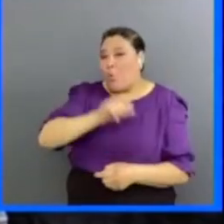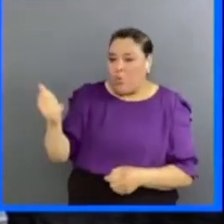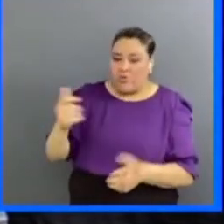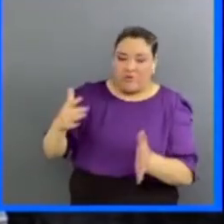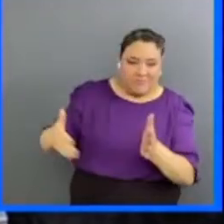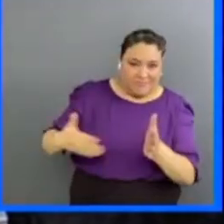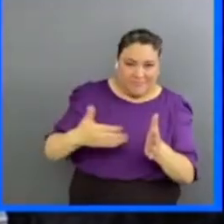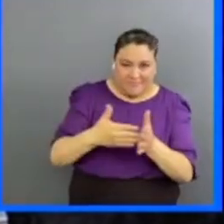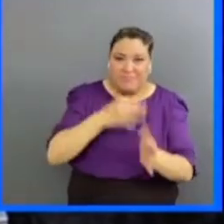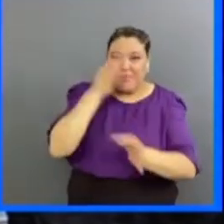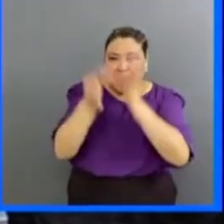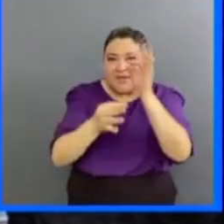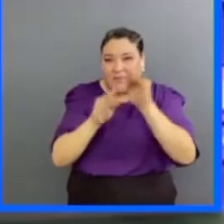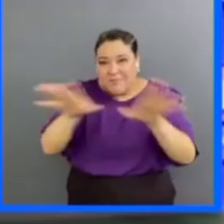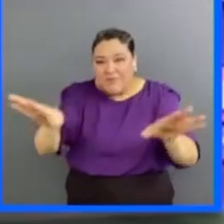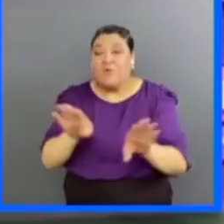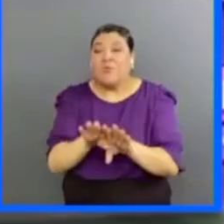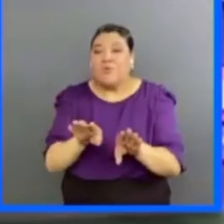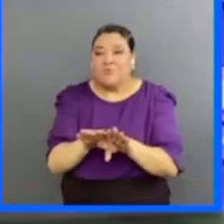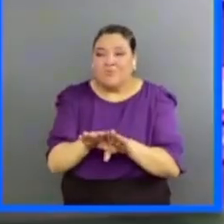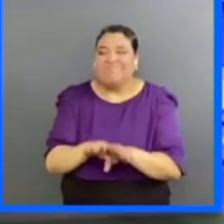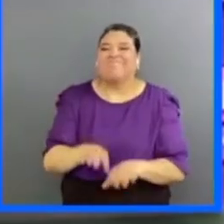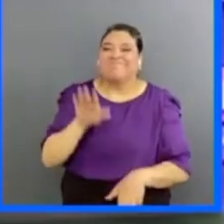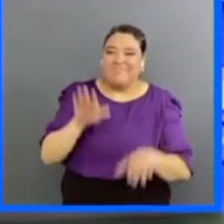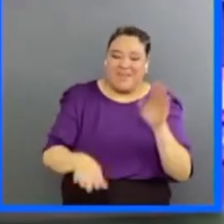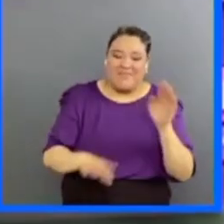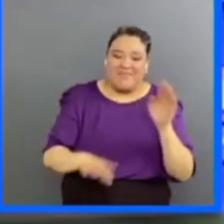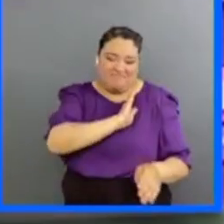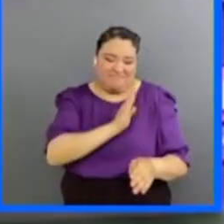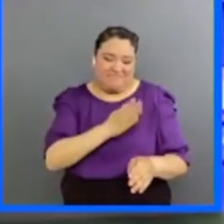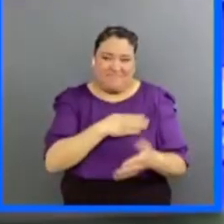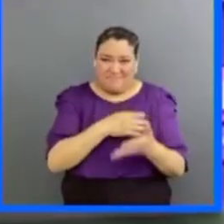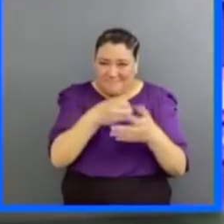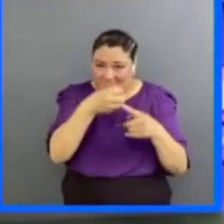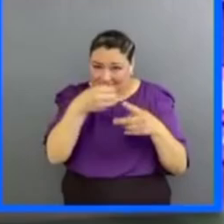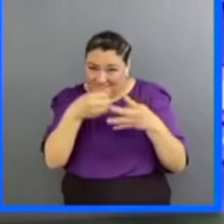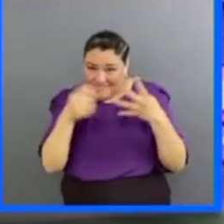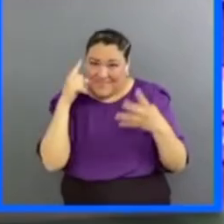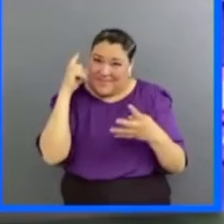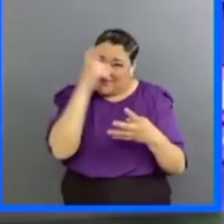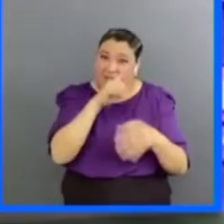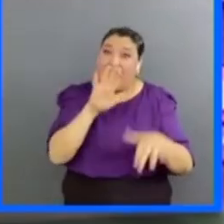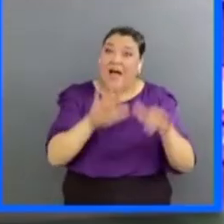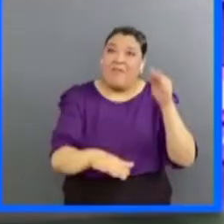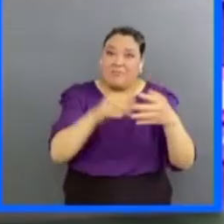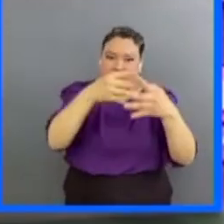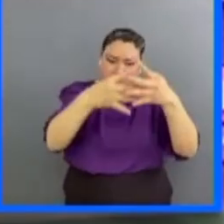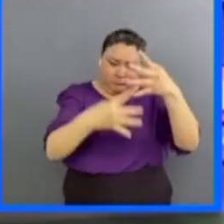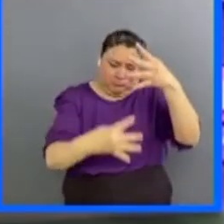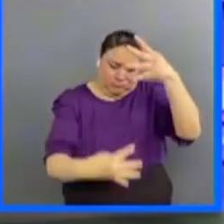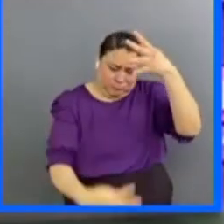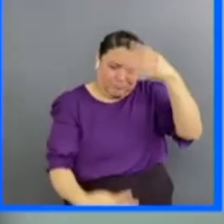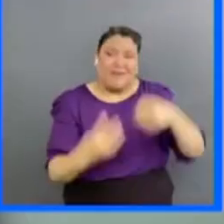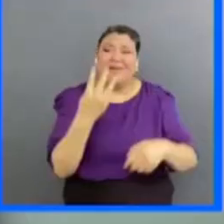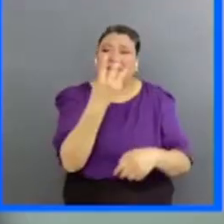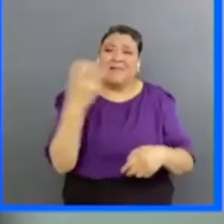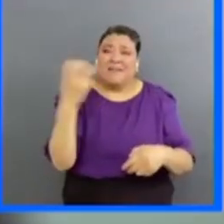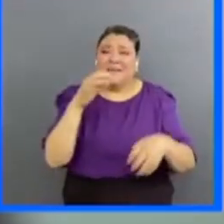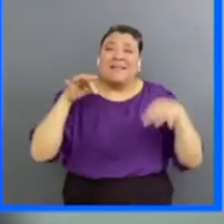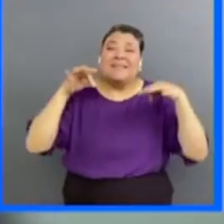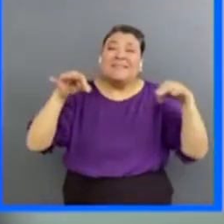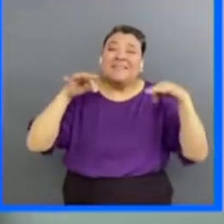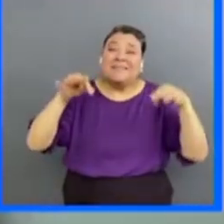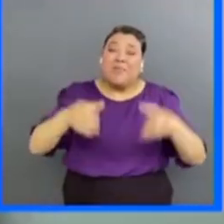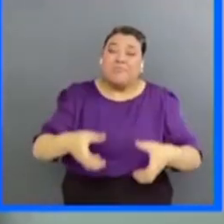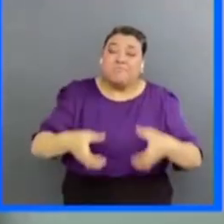difusión lo representa la compleja redacción de las sentencias, porque su extensión es de hasta más de 300 cuartillas. O